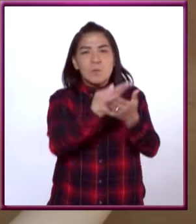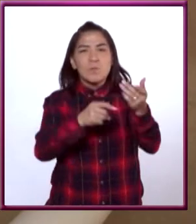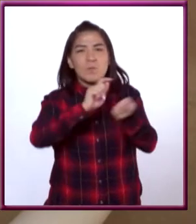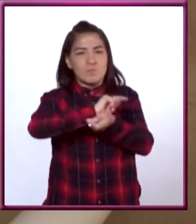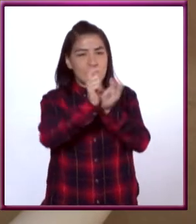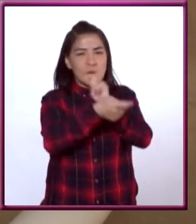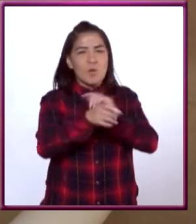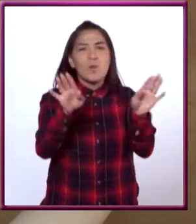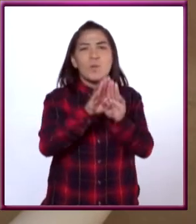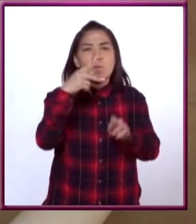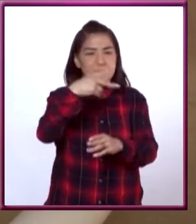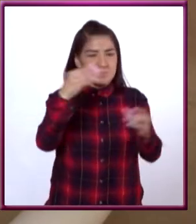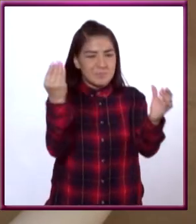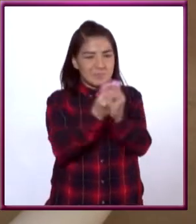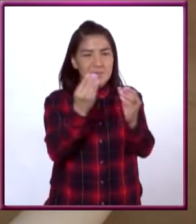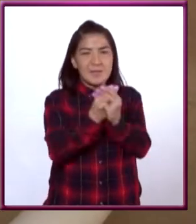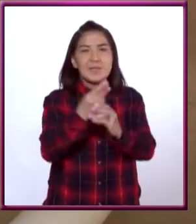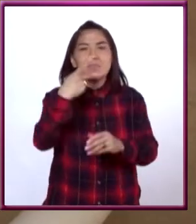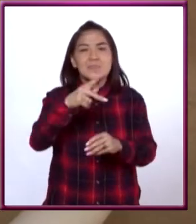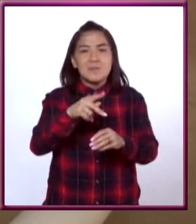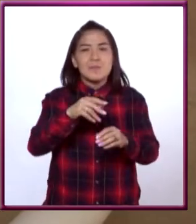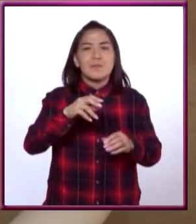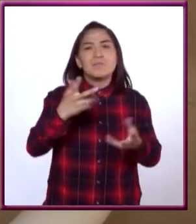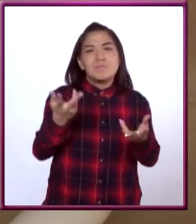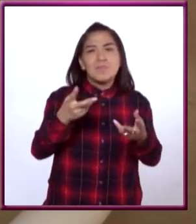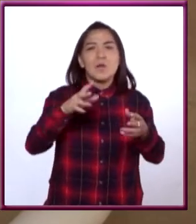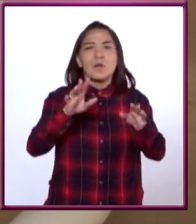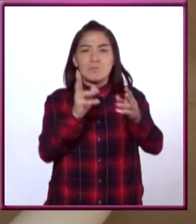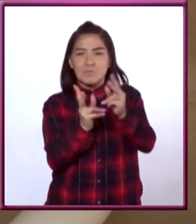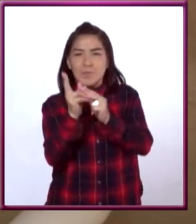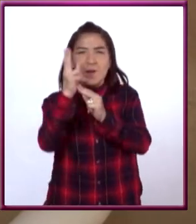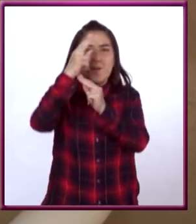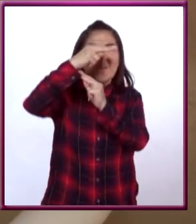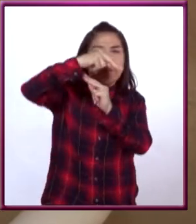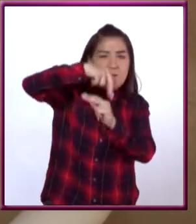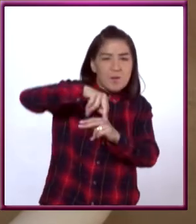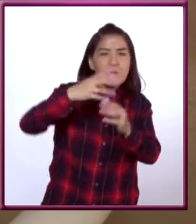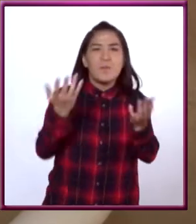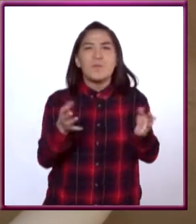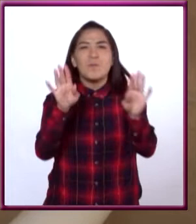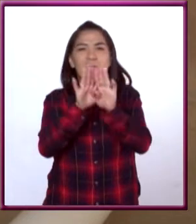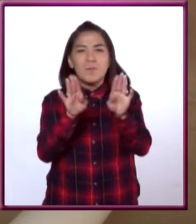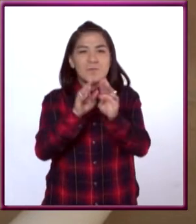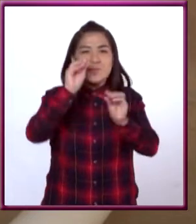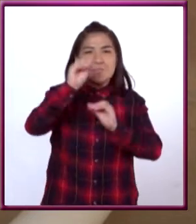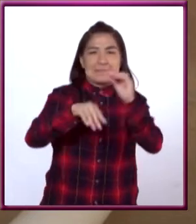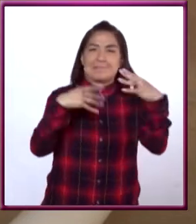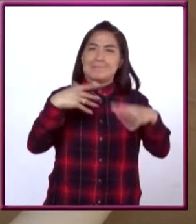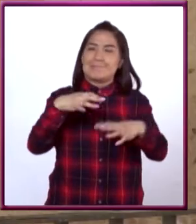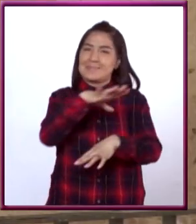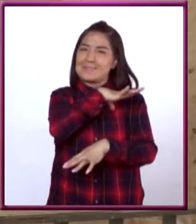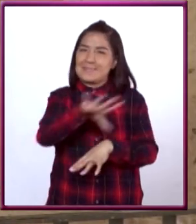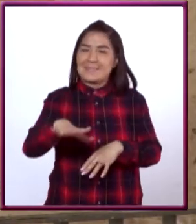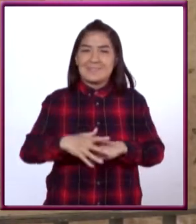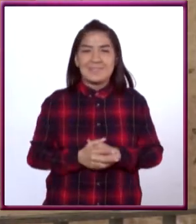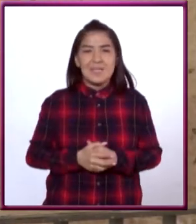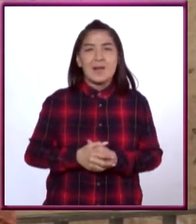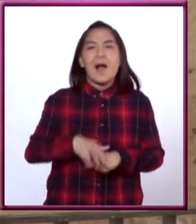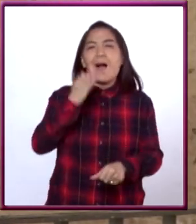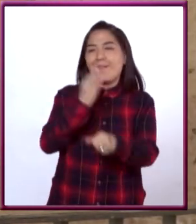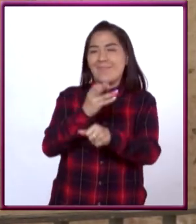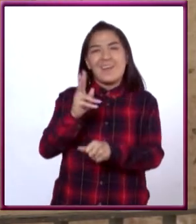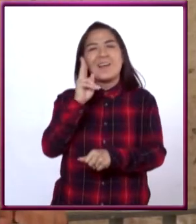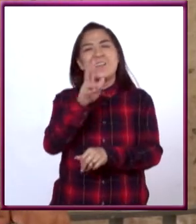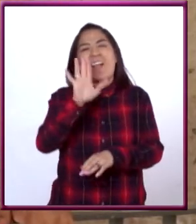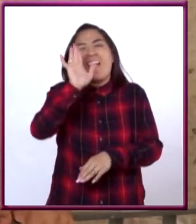se convierta en un código que entienda una máquina para que corte o genere un molde o una pieza es increíble. Ahora tal vez nos